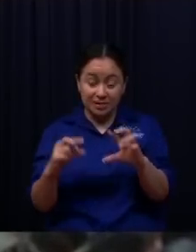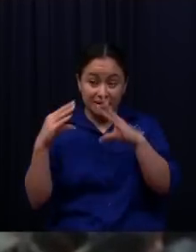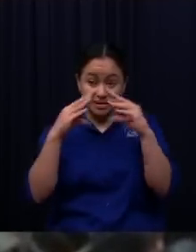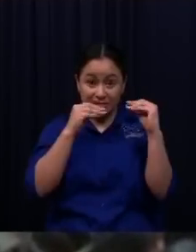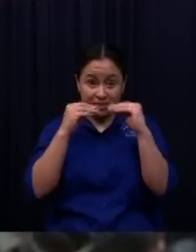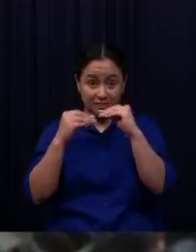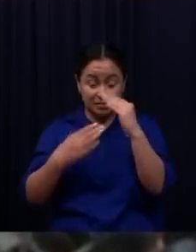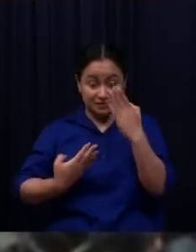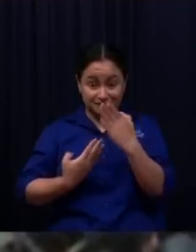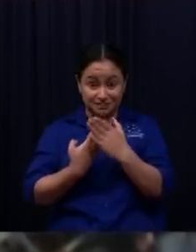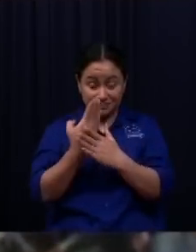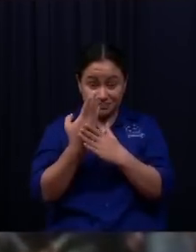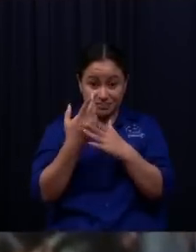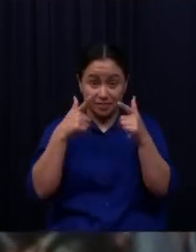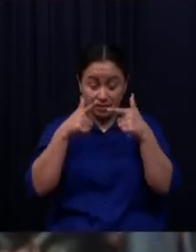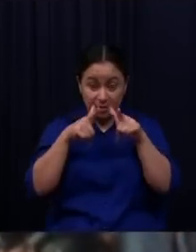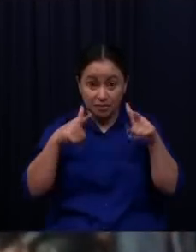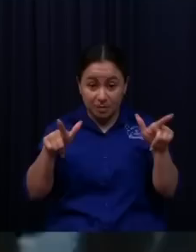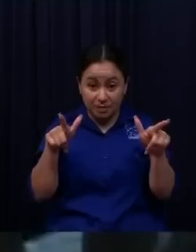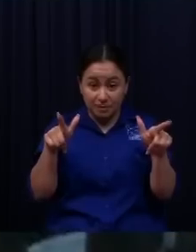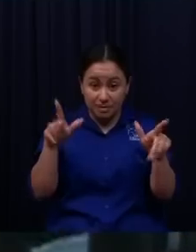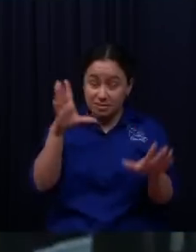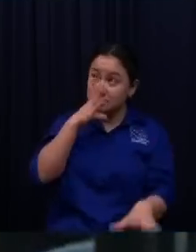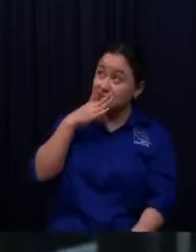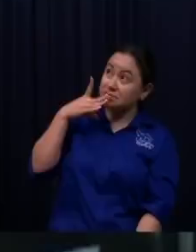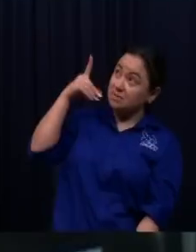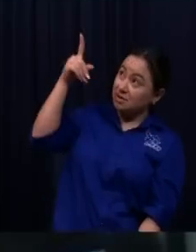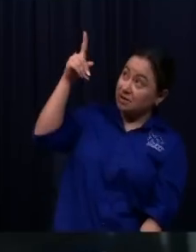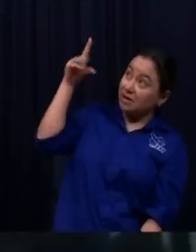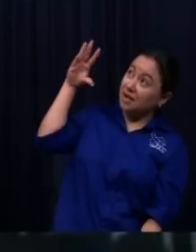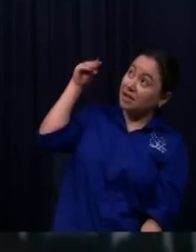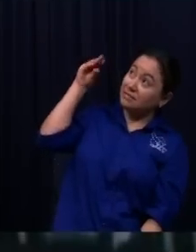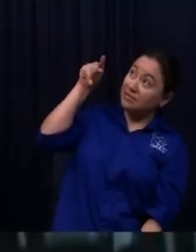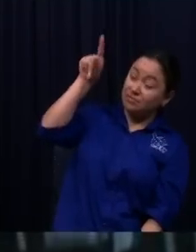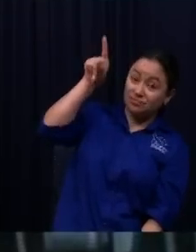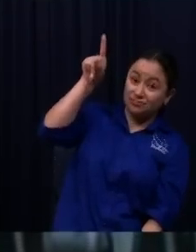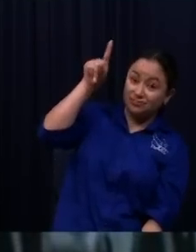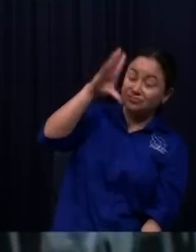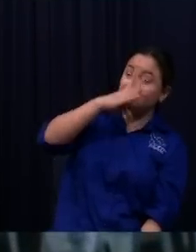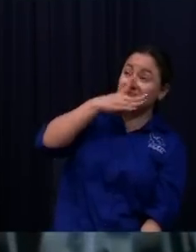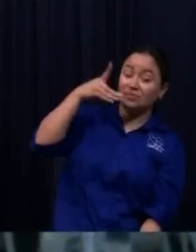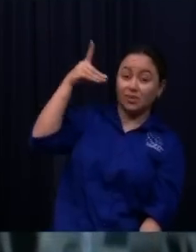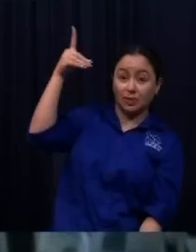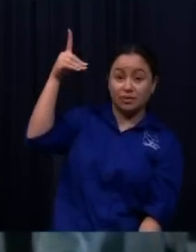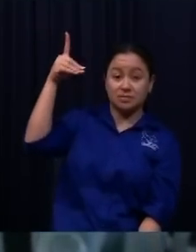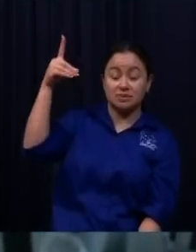está hablando con Dios. ¿Dónde está ese versículo? Entre la Biblia, ¿va?